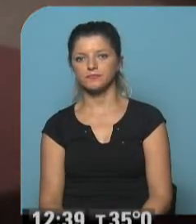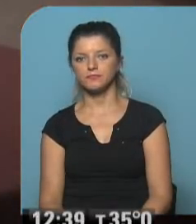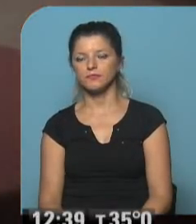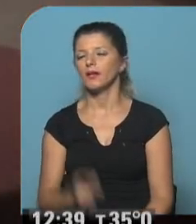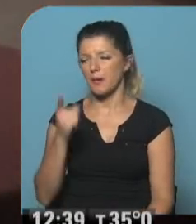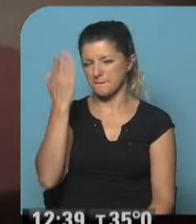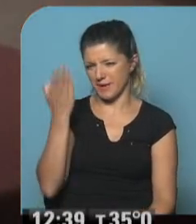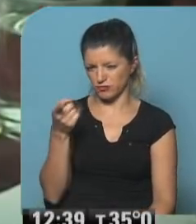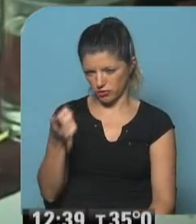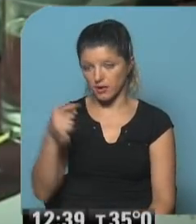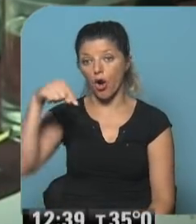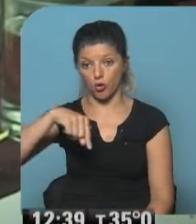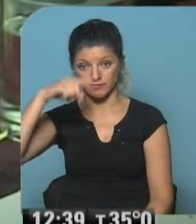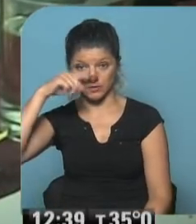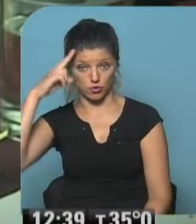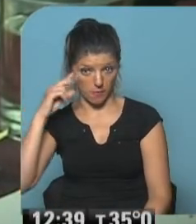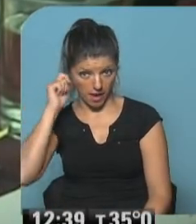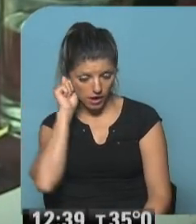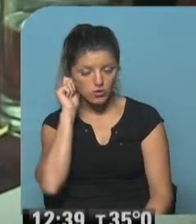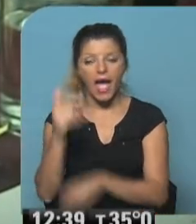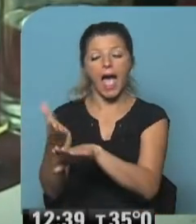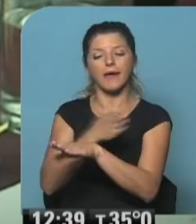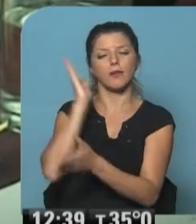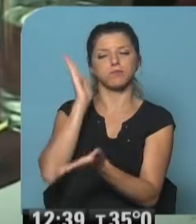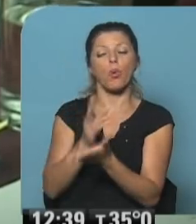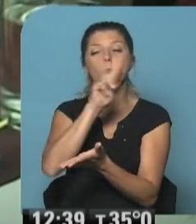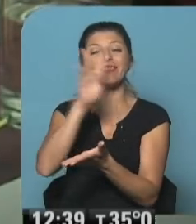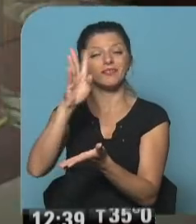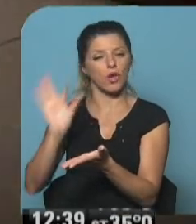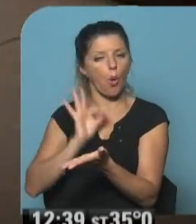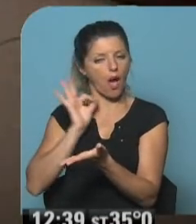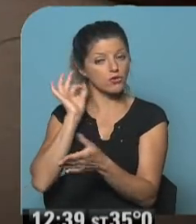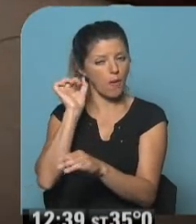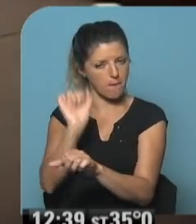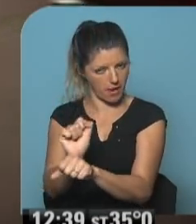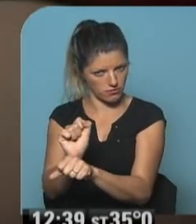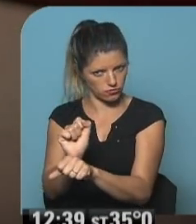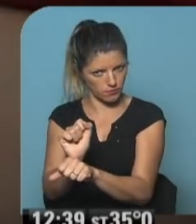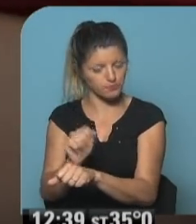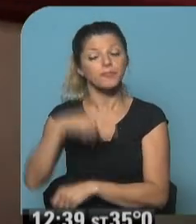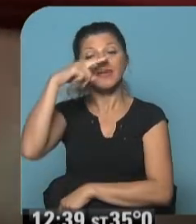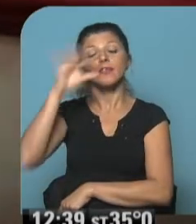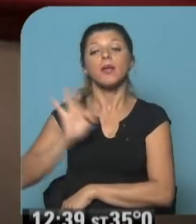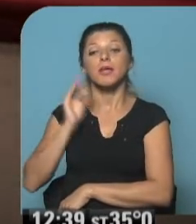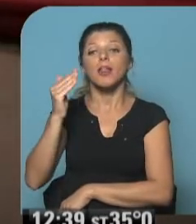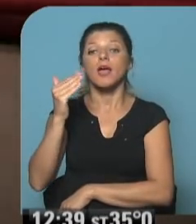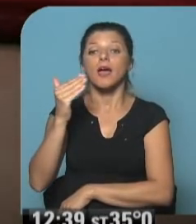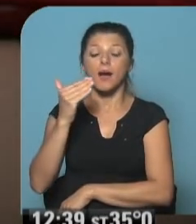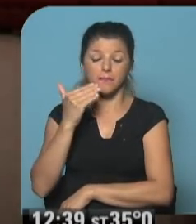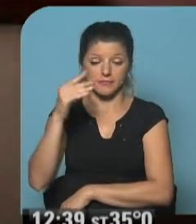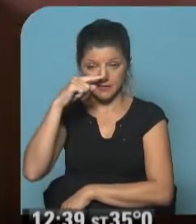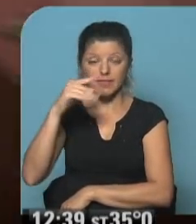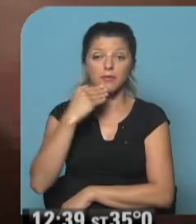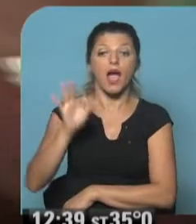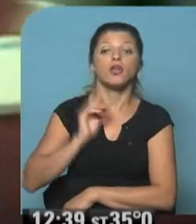Fujimori, de 79 años, purgaba una condena de 25 años de cárcel. El 7 de abril de 2009 fue condenado por los crímenes